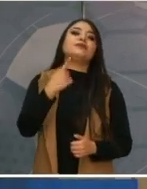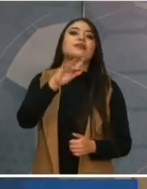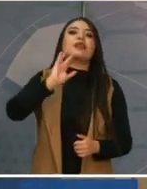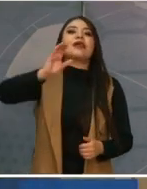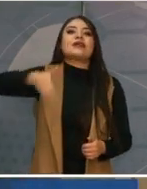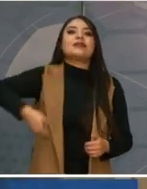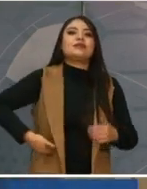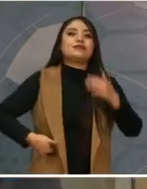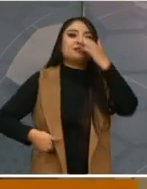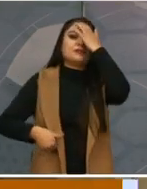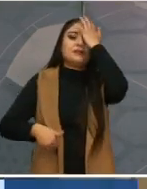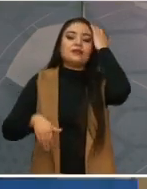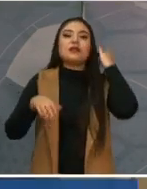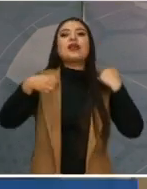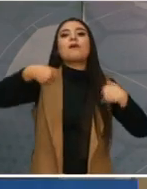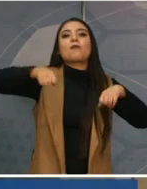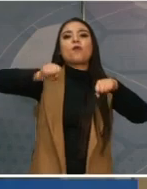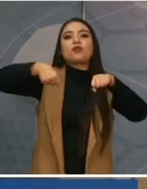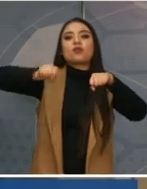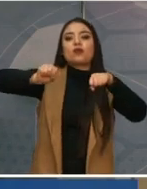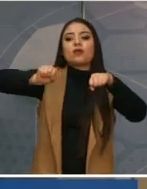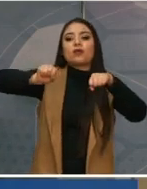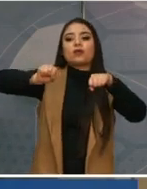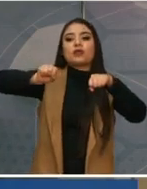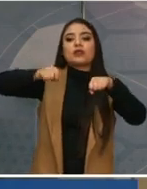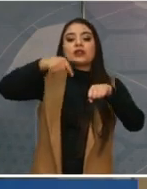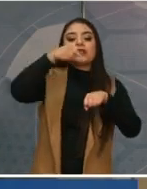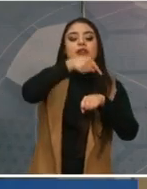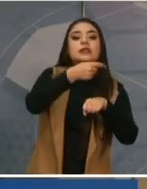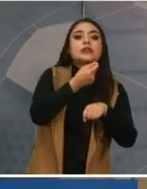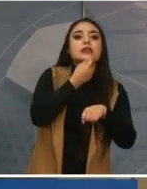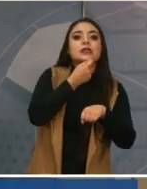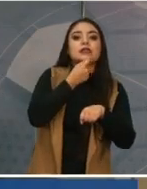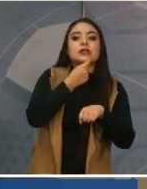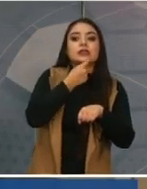moto, pero el niño llevaba la preferencia